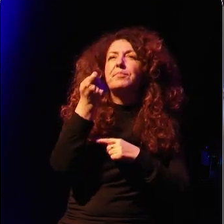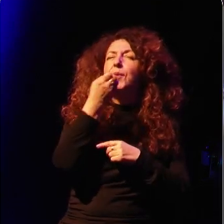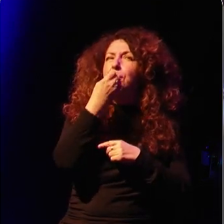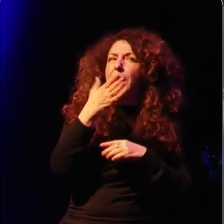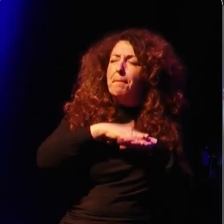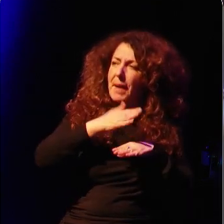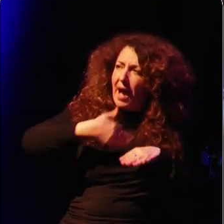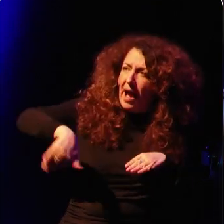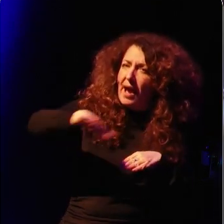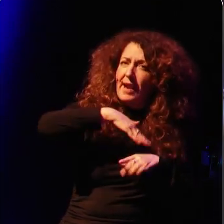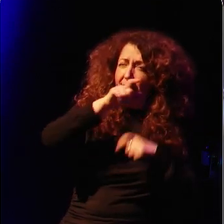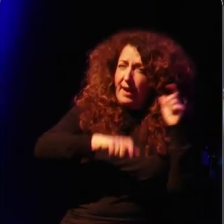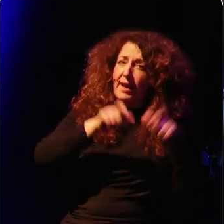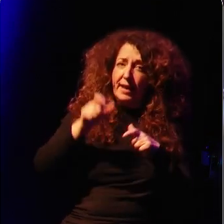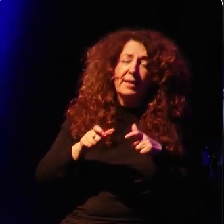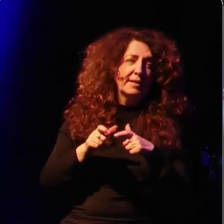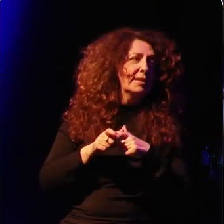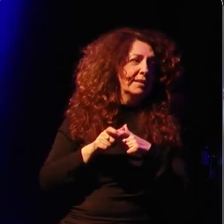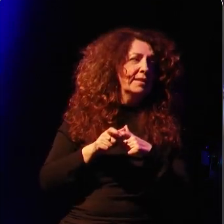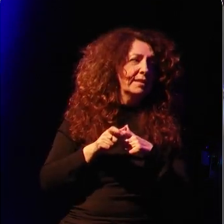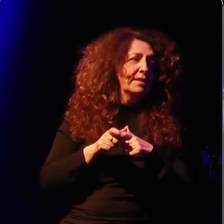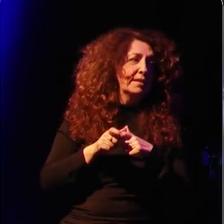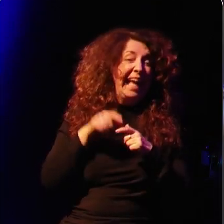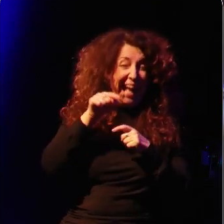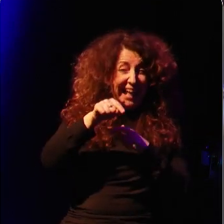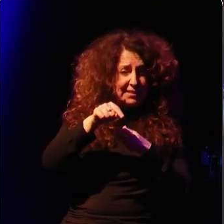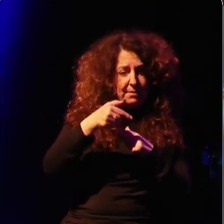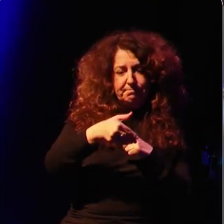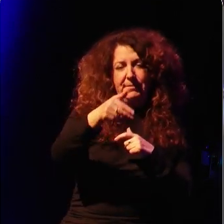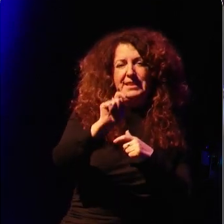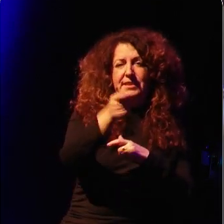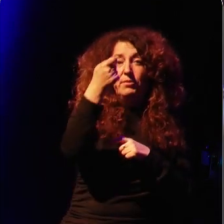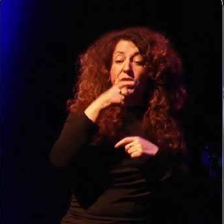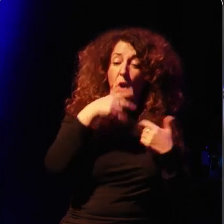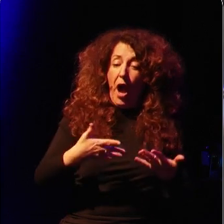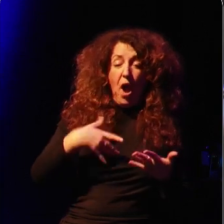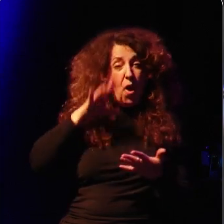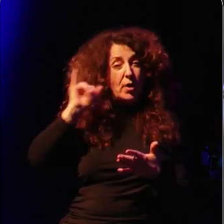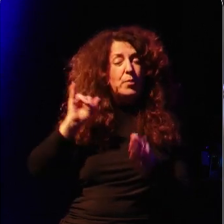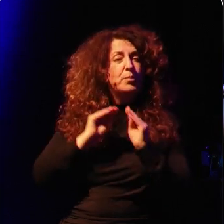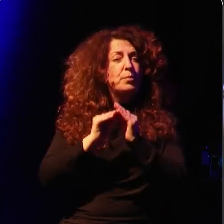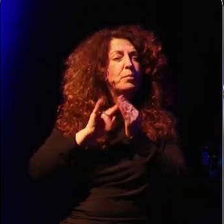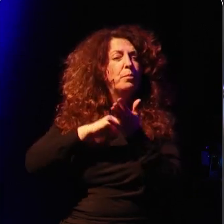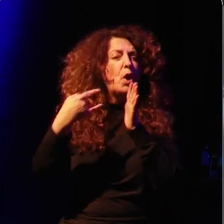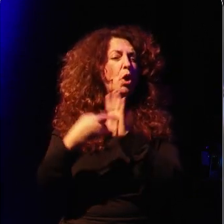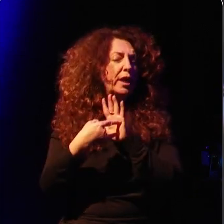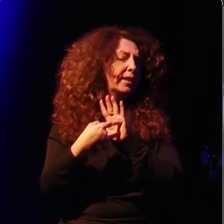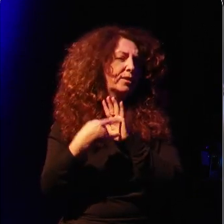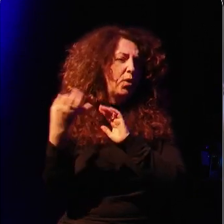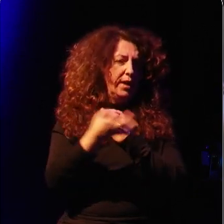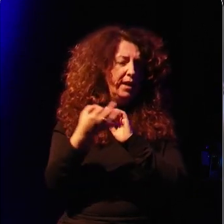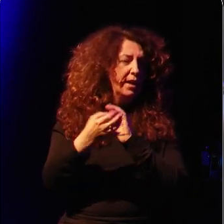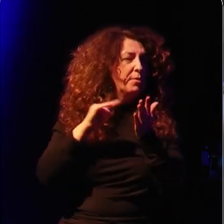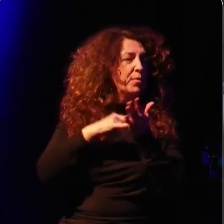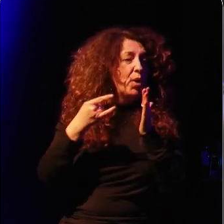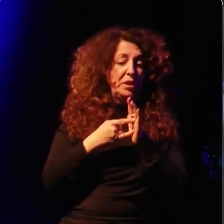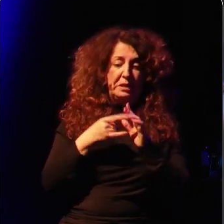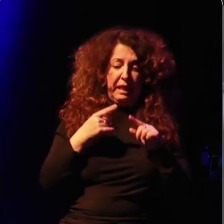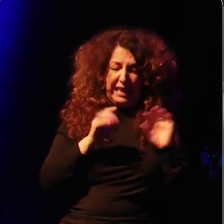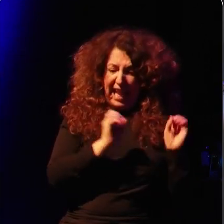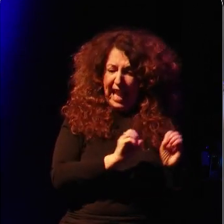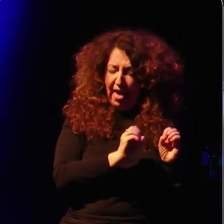común denominador de la gente, yo creo que es la que va a triunfar. Yo estoy trabajando ahora en un proyecto que lo que estamos haciendo es, desde la